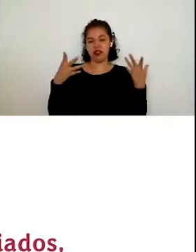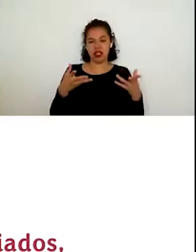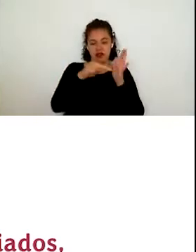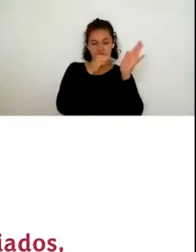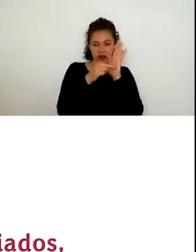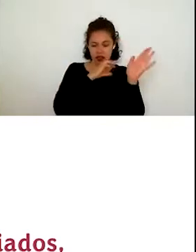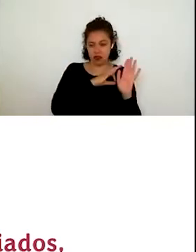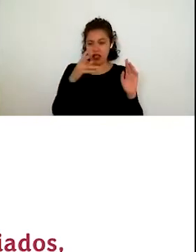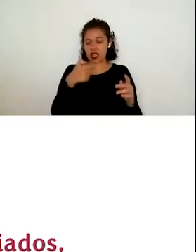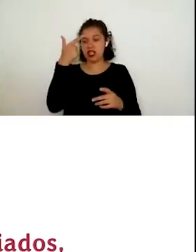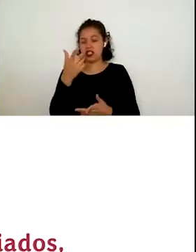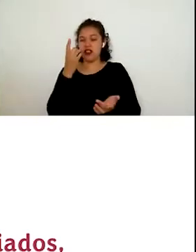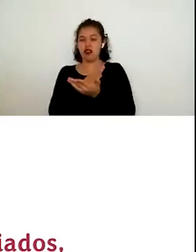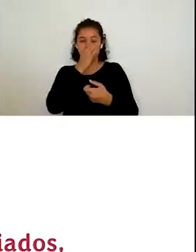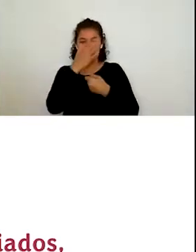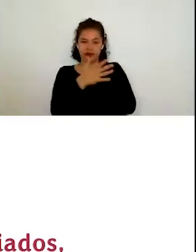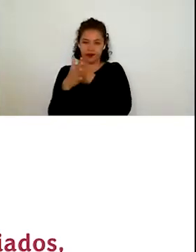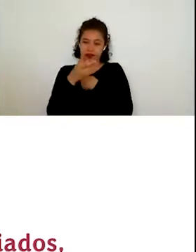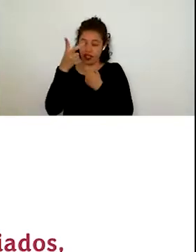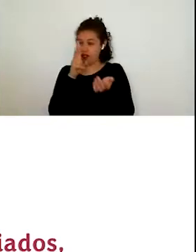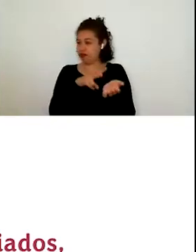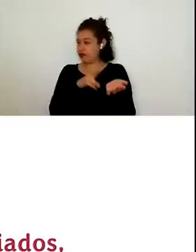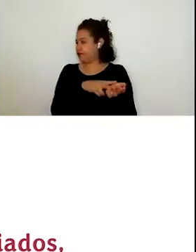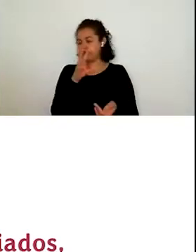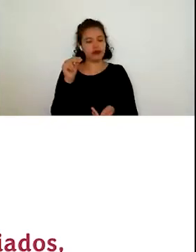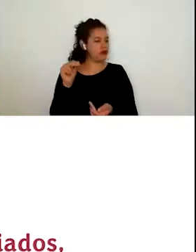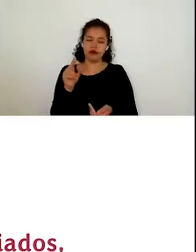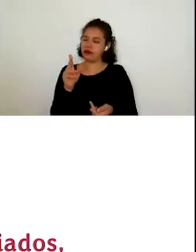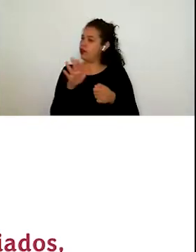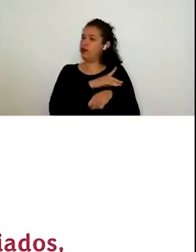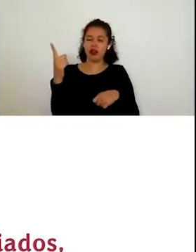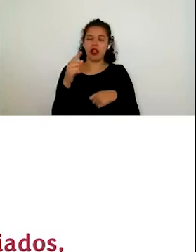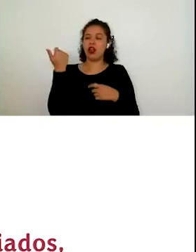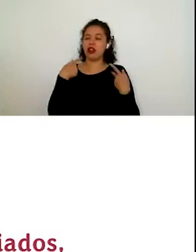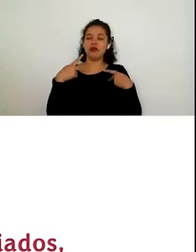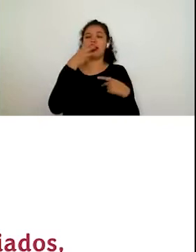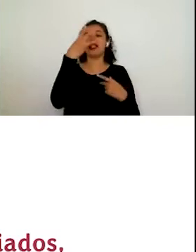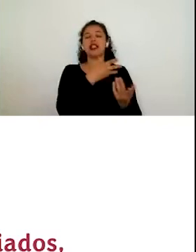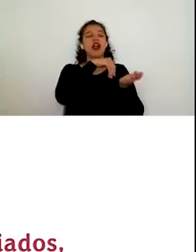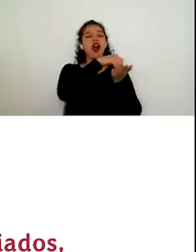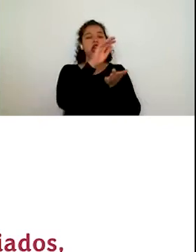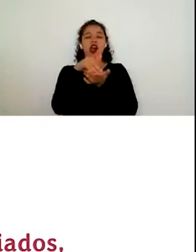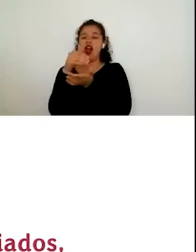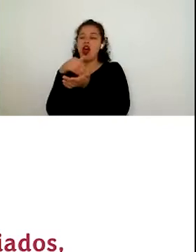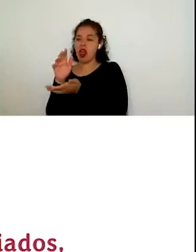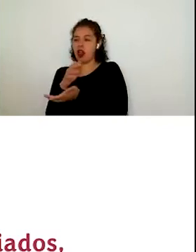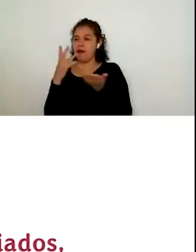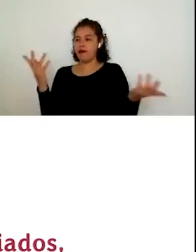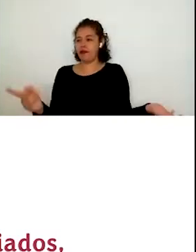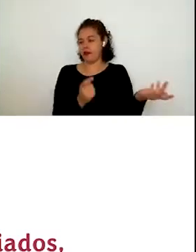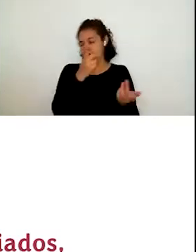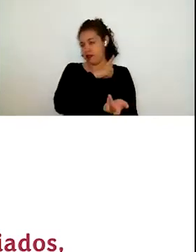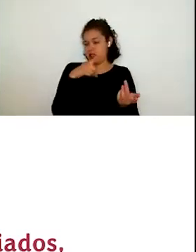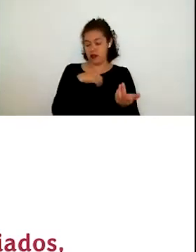a 7. Esa sesión no sería válida porque están dejando fuera a 3. Entonces, primero tienen que convocar